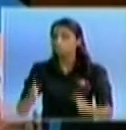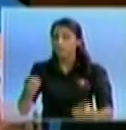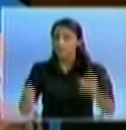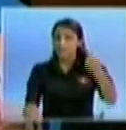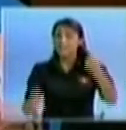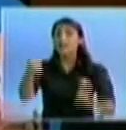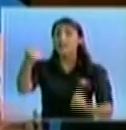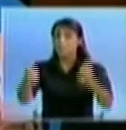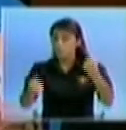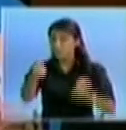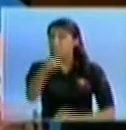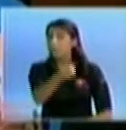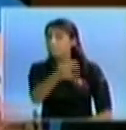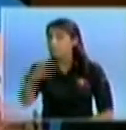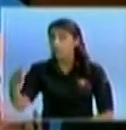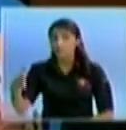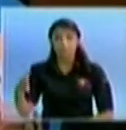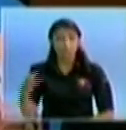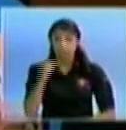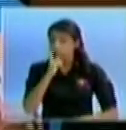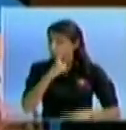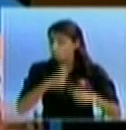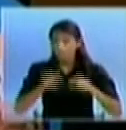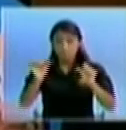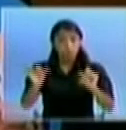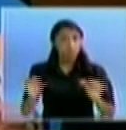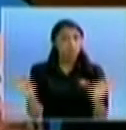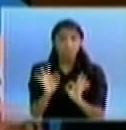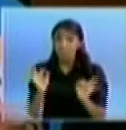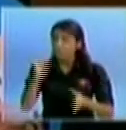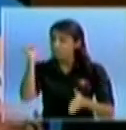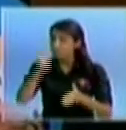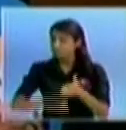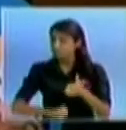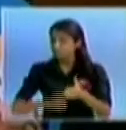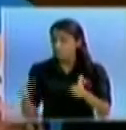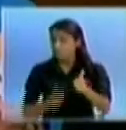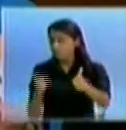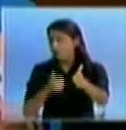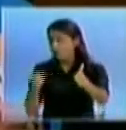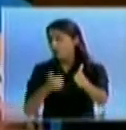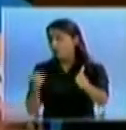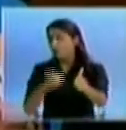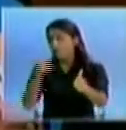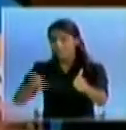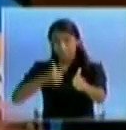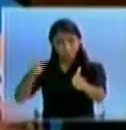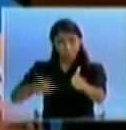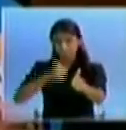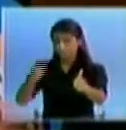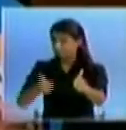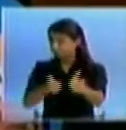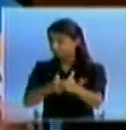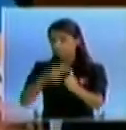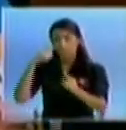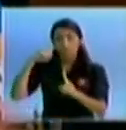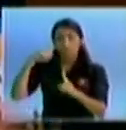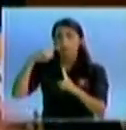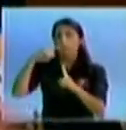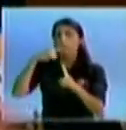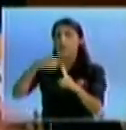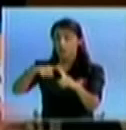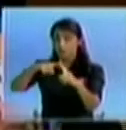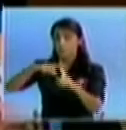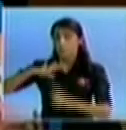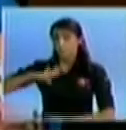camionetas blancas sin placas, sin identificar. Luego de hacerle un seguimiento, una unidad de la